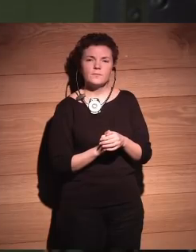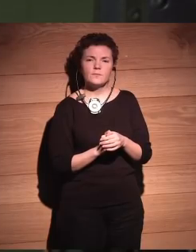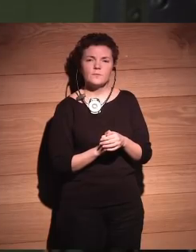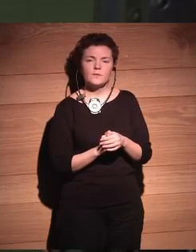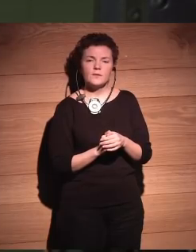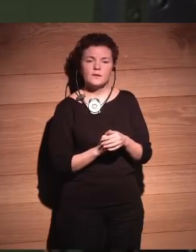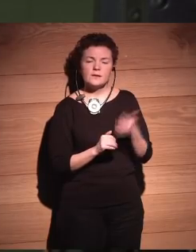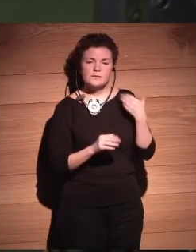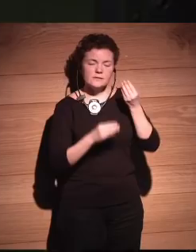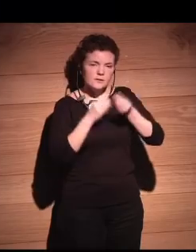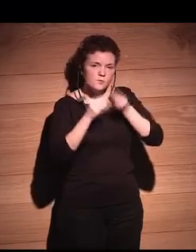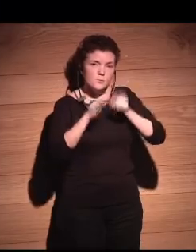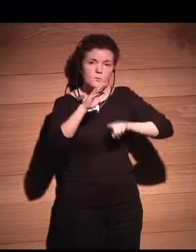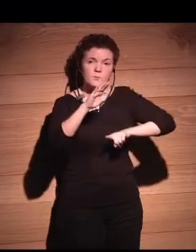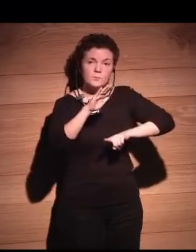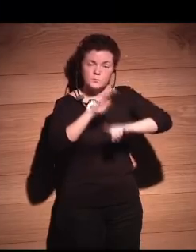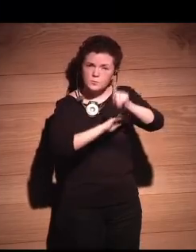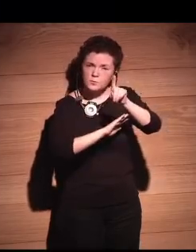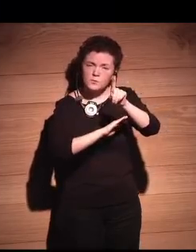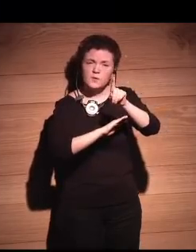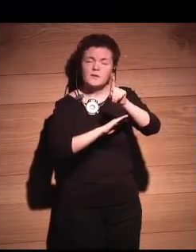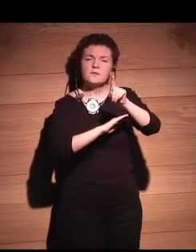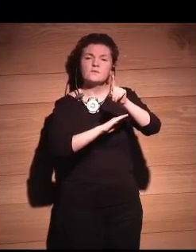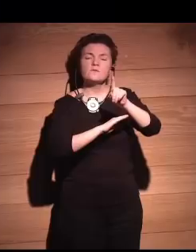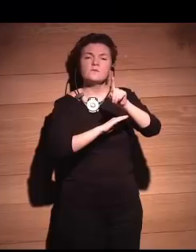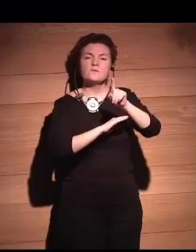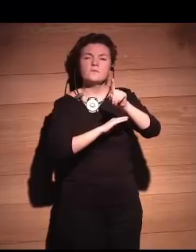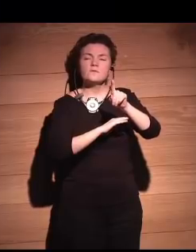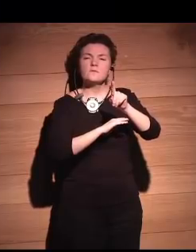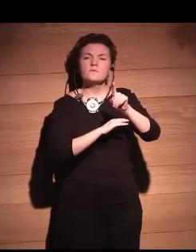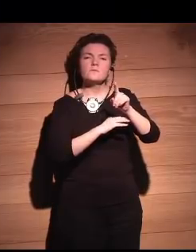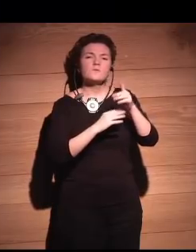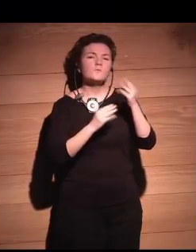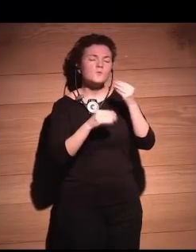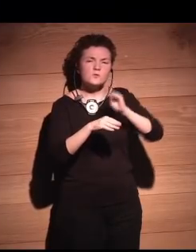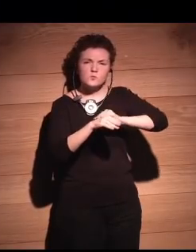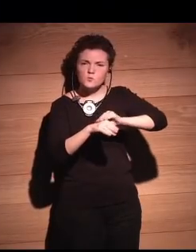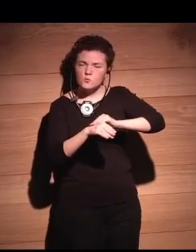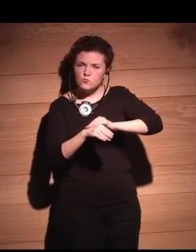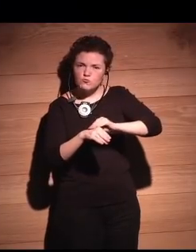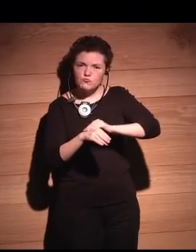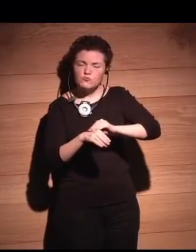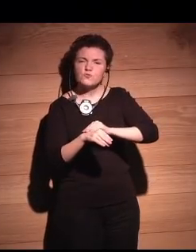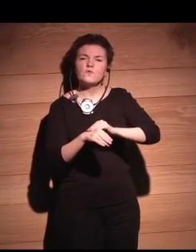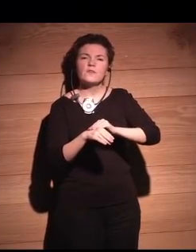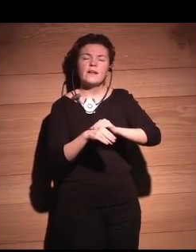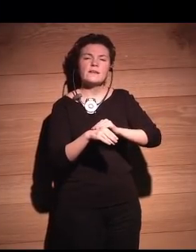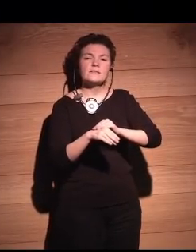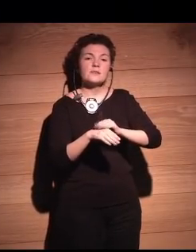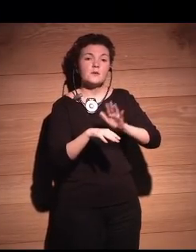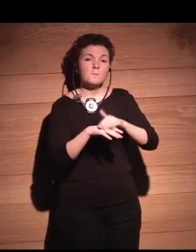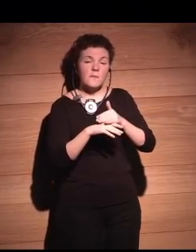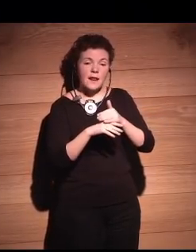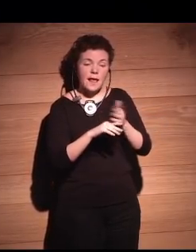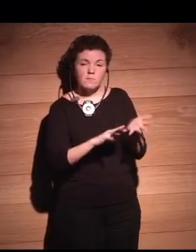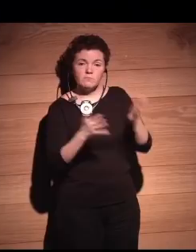se han hecho muchísimos progresos y muchísimas curas que a la hora de llevarlas